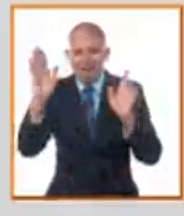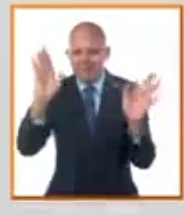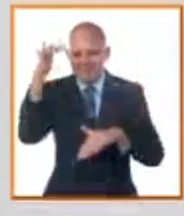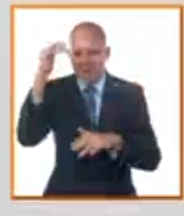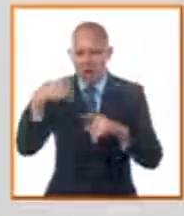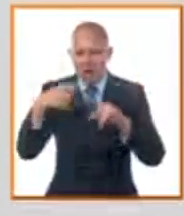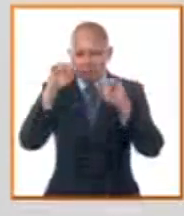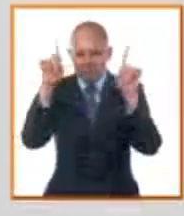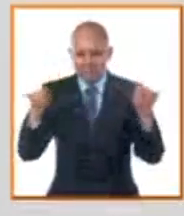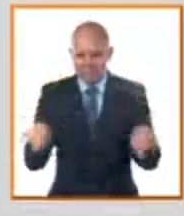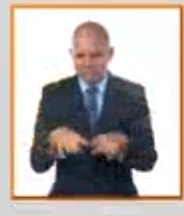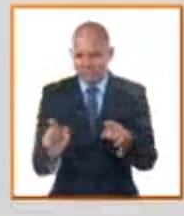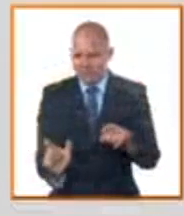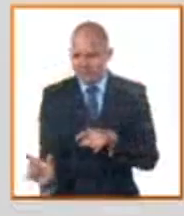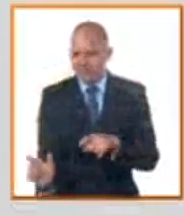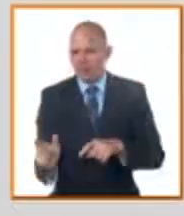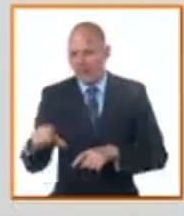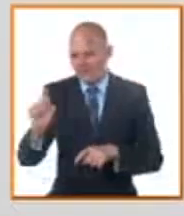Exactamente. Hoy, por ejemplo,